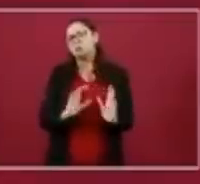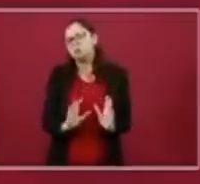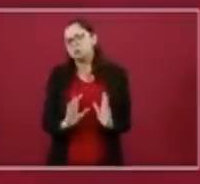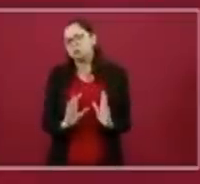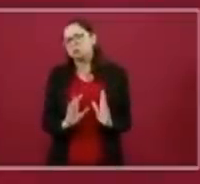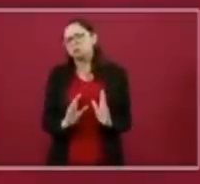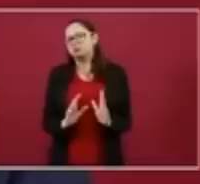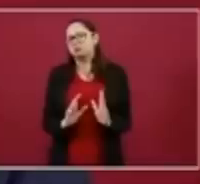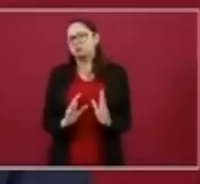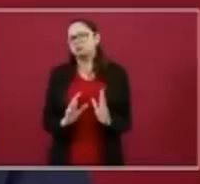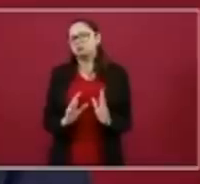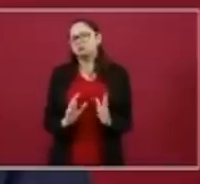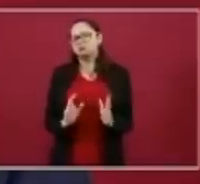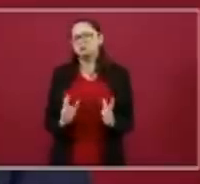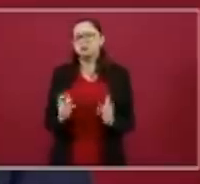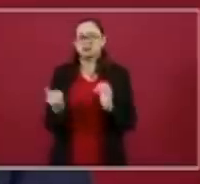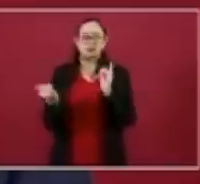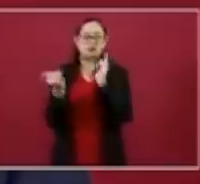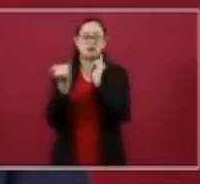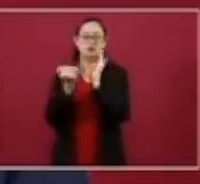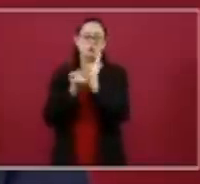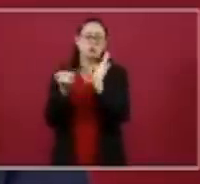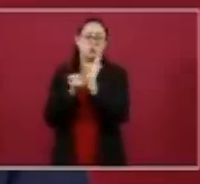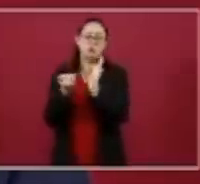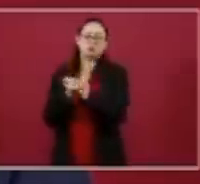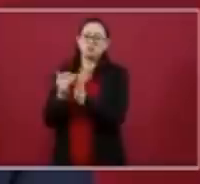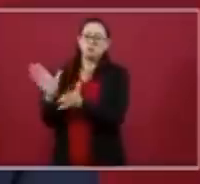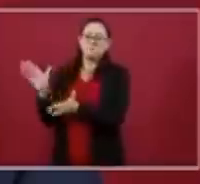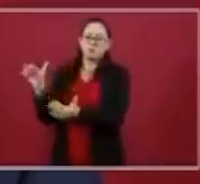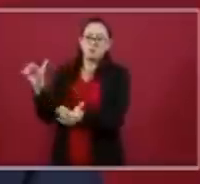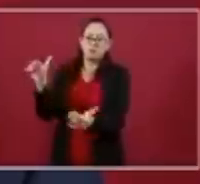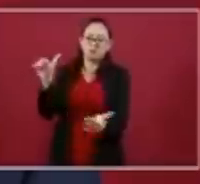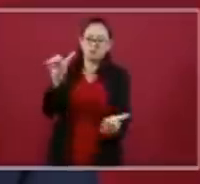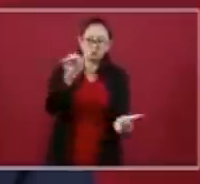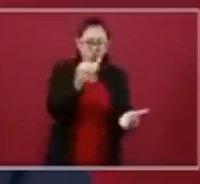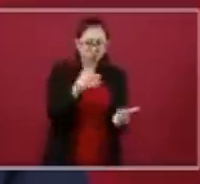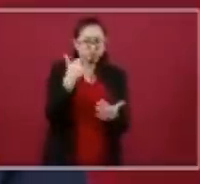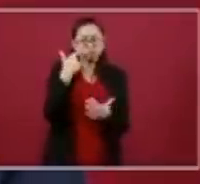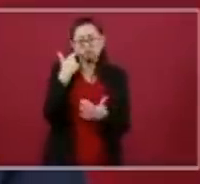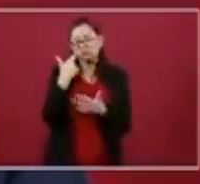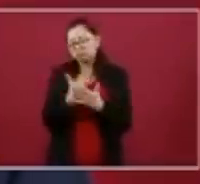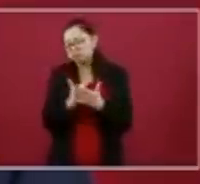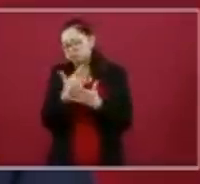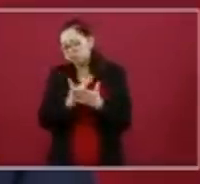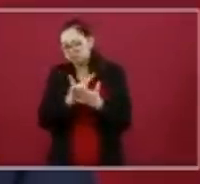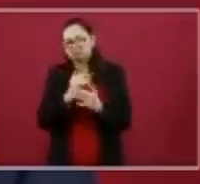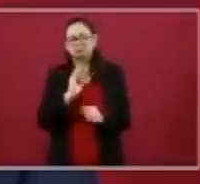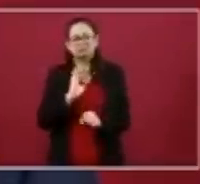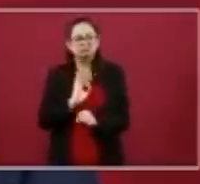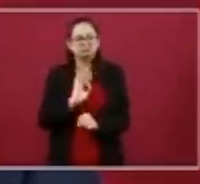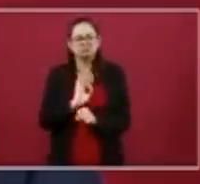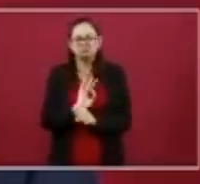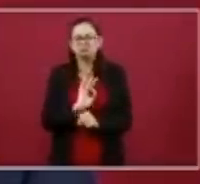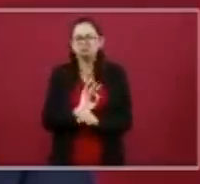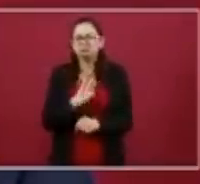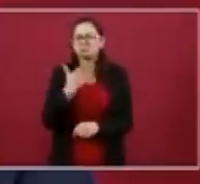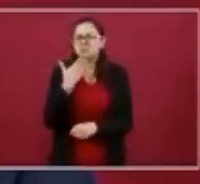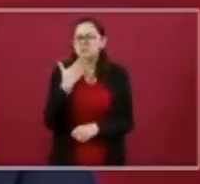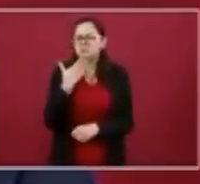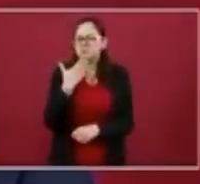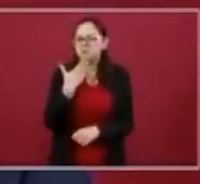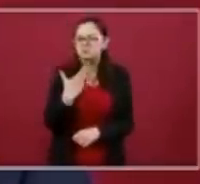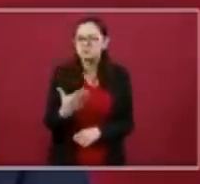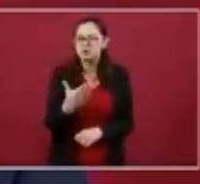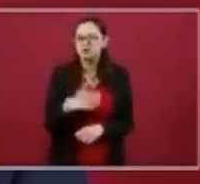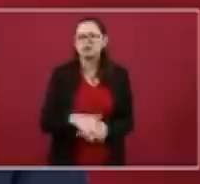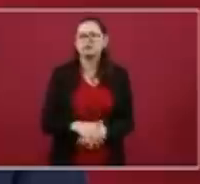Estoy al tanto de la recaudación y vamos bien, de acuerdo a lo programado, se